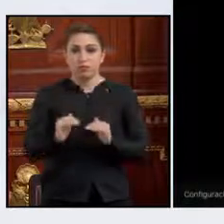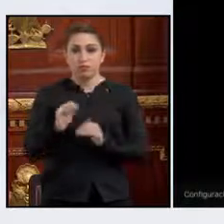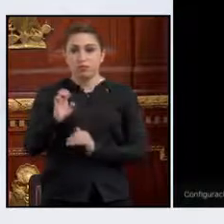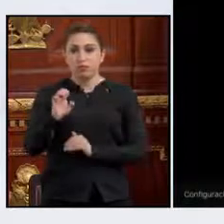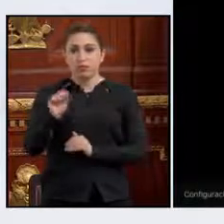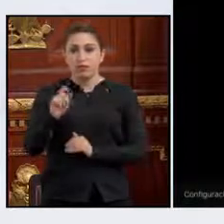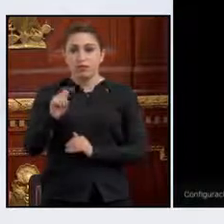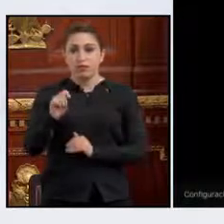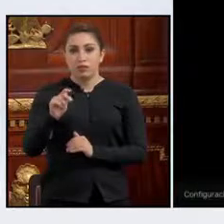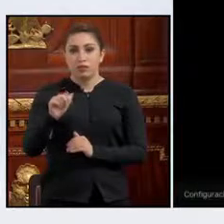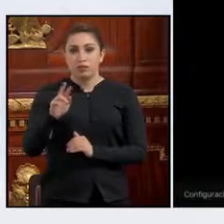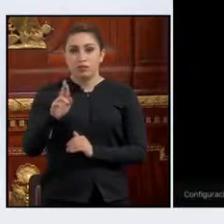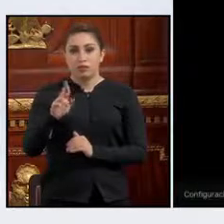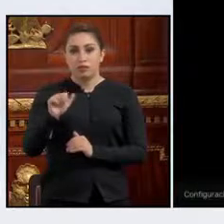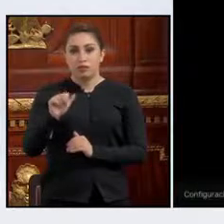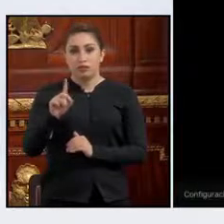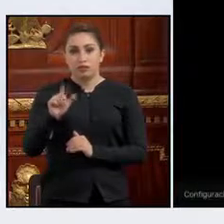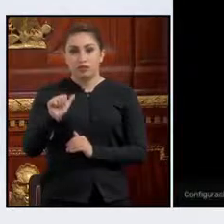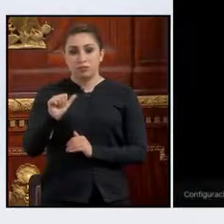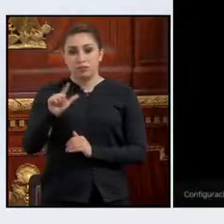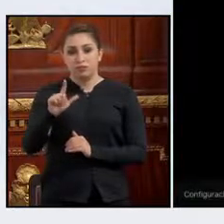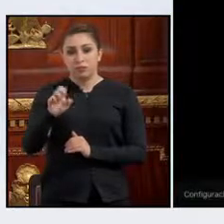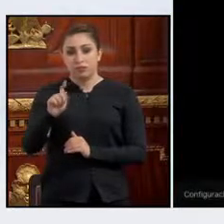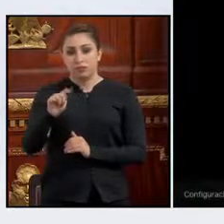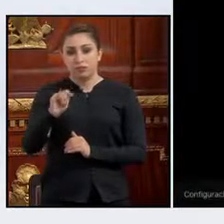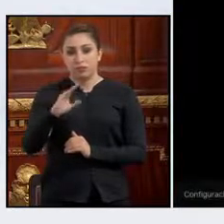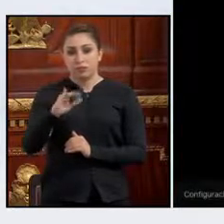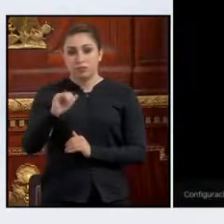Estrada Hernández Leticia.